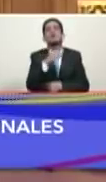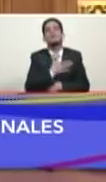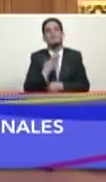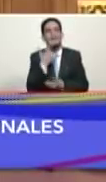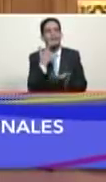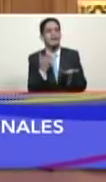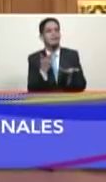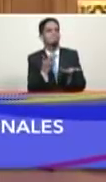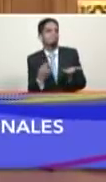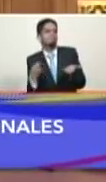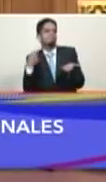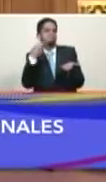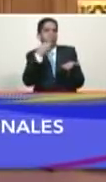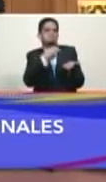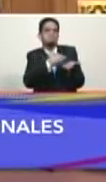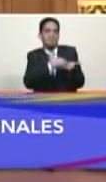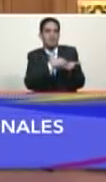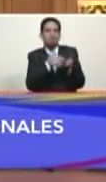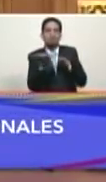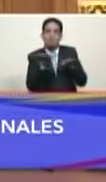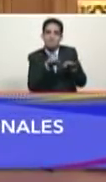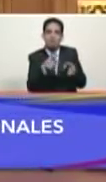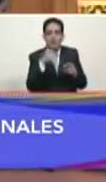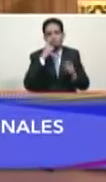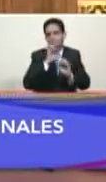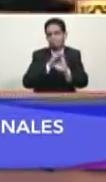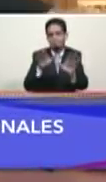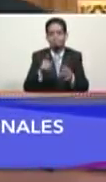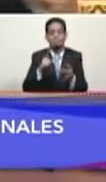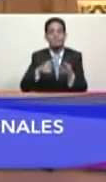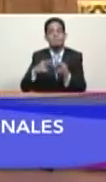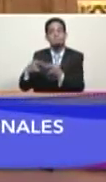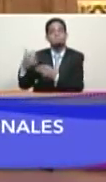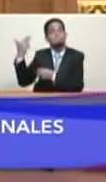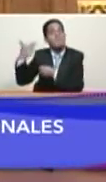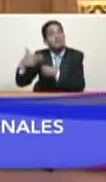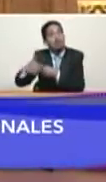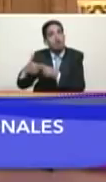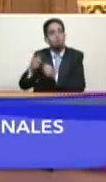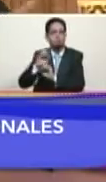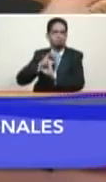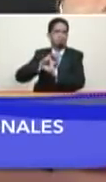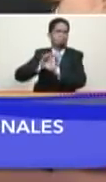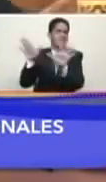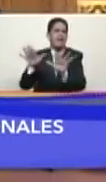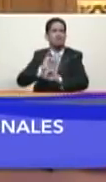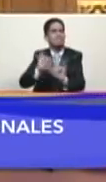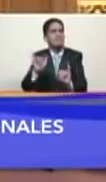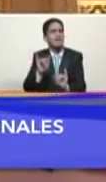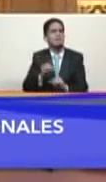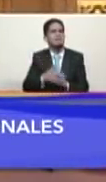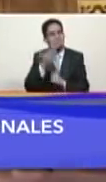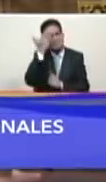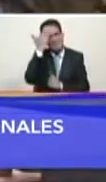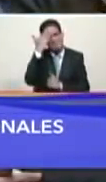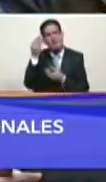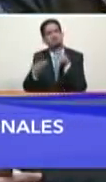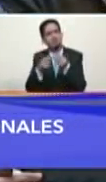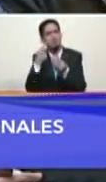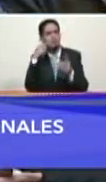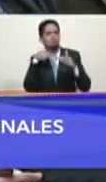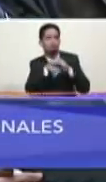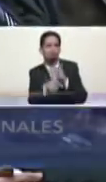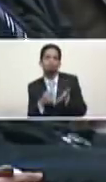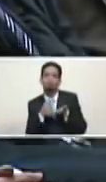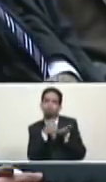turismo, están claras. Si usted quiere invertir en petróleo, están claras. Claritas, claritas.